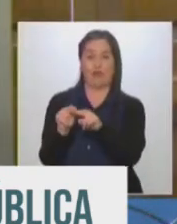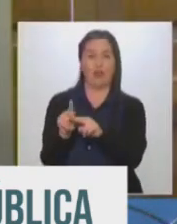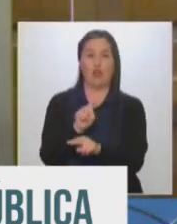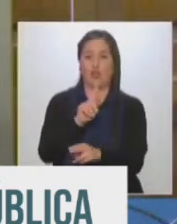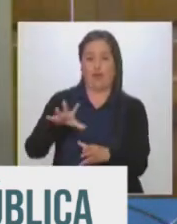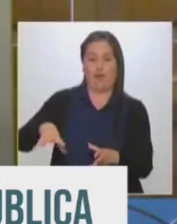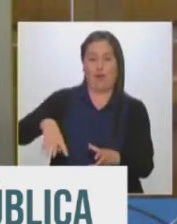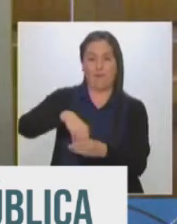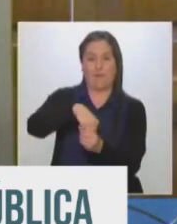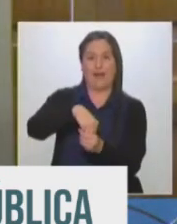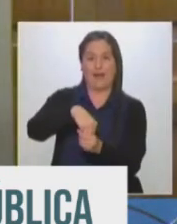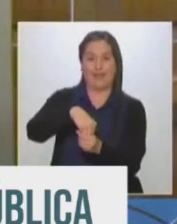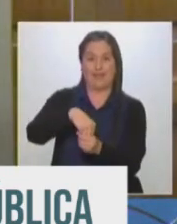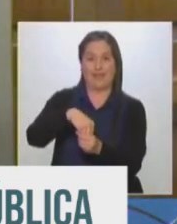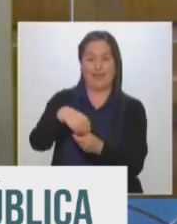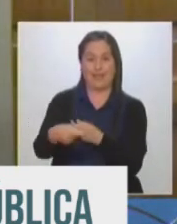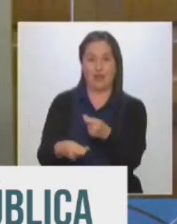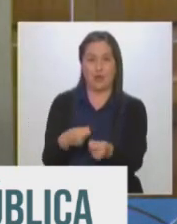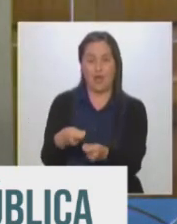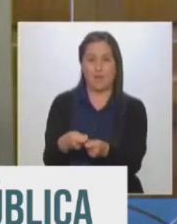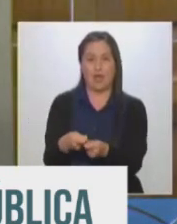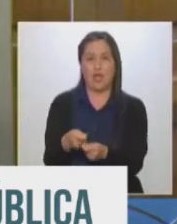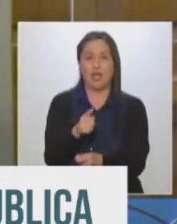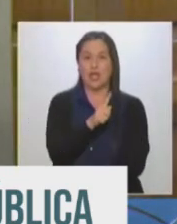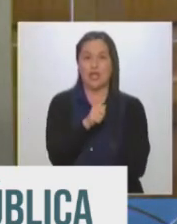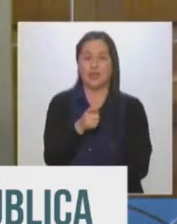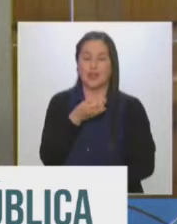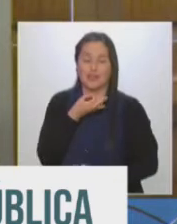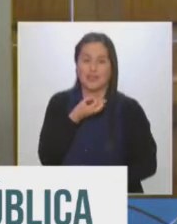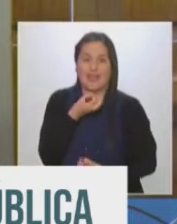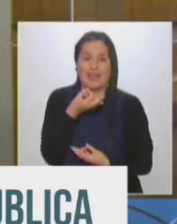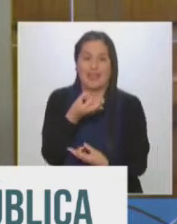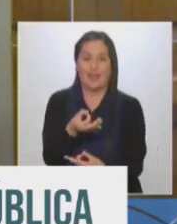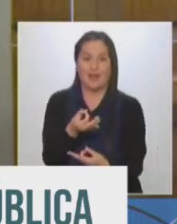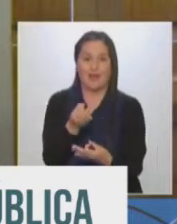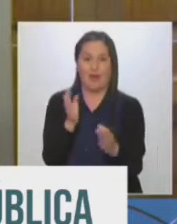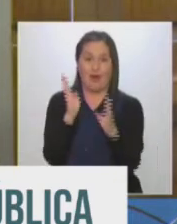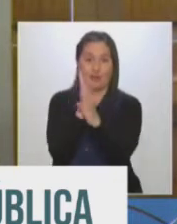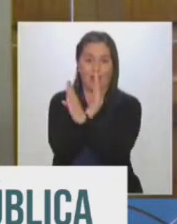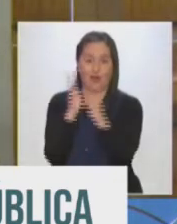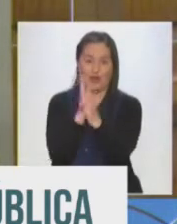parte del fideicomiso y que se ocultó en las aclaraciones de intereses.